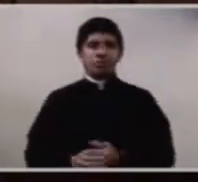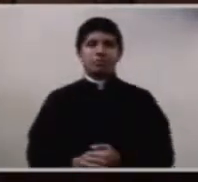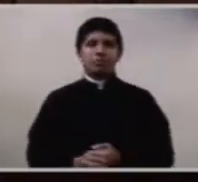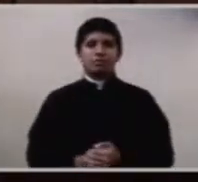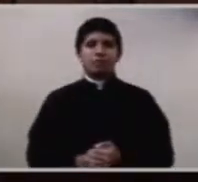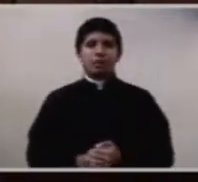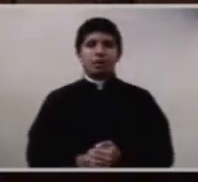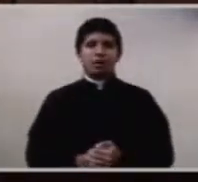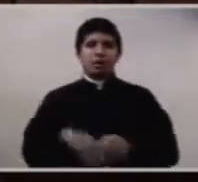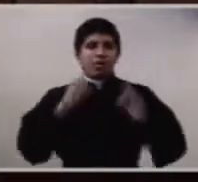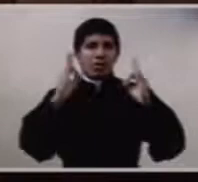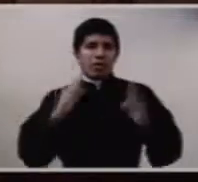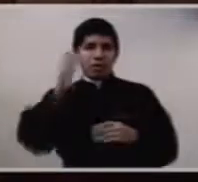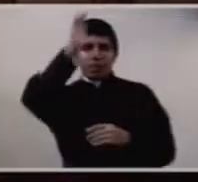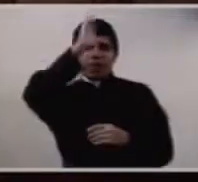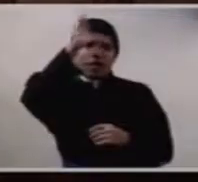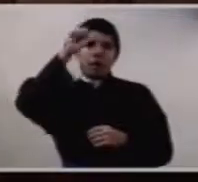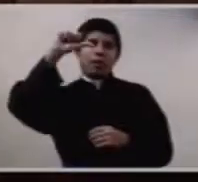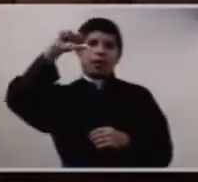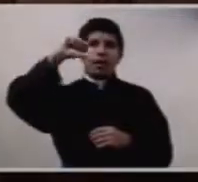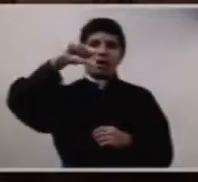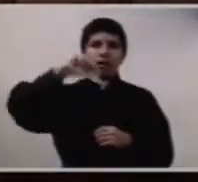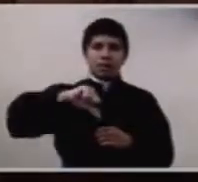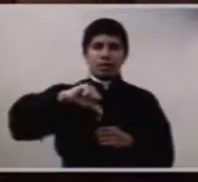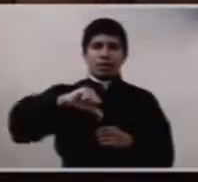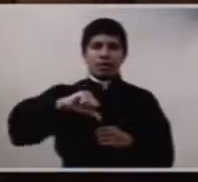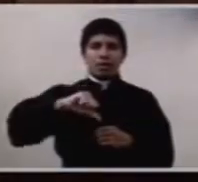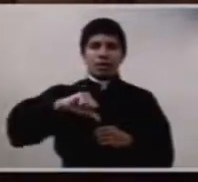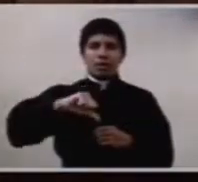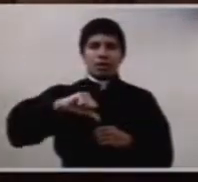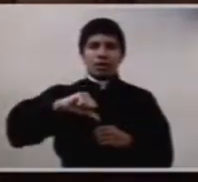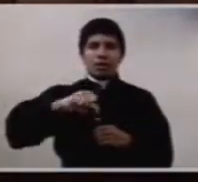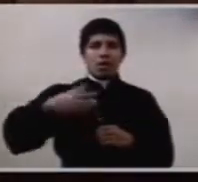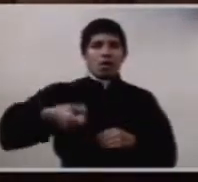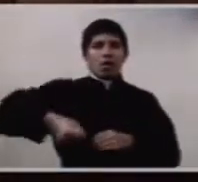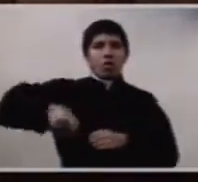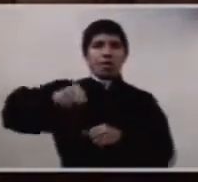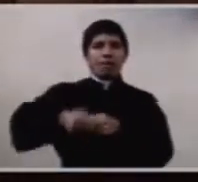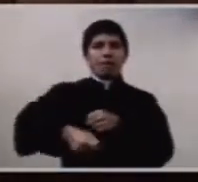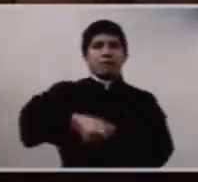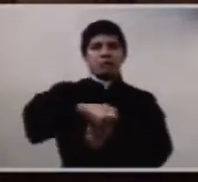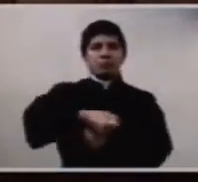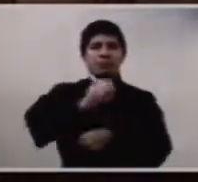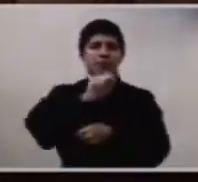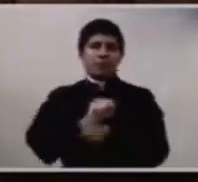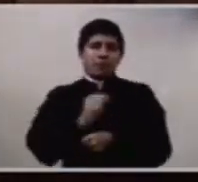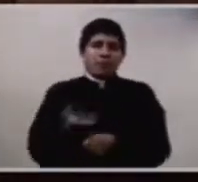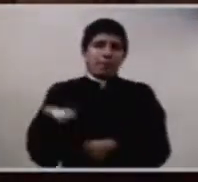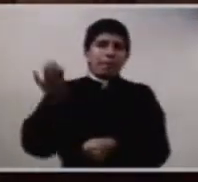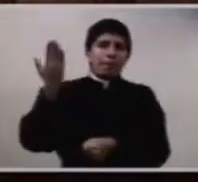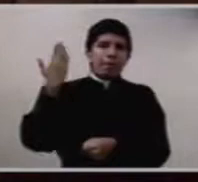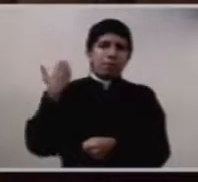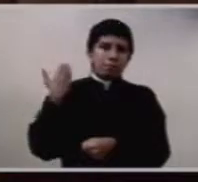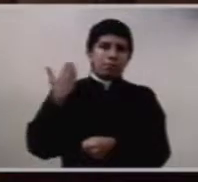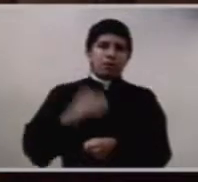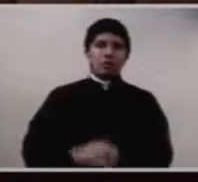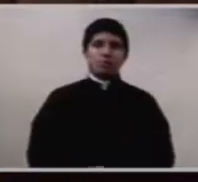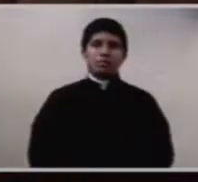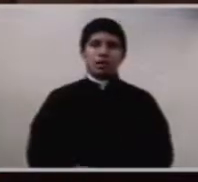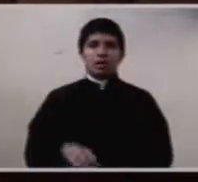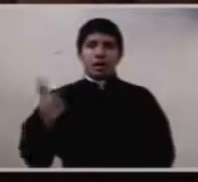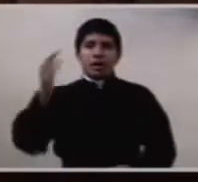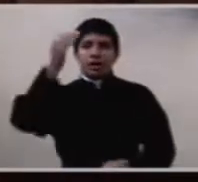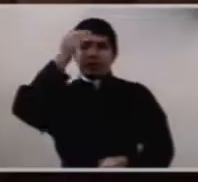De forma que el Evangelio de hoy habría que conectarlo con el de la semana pasada. Recordarán ustedes aquel pasaje